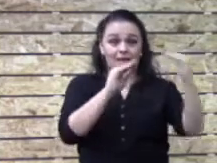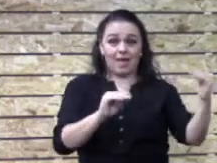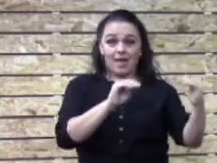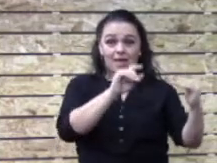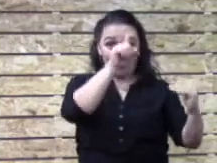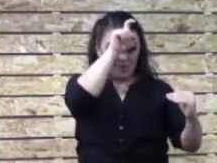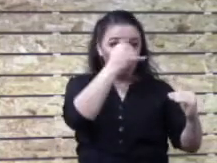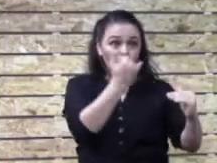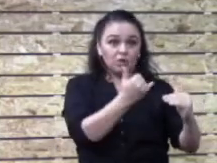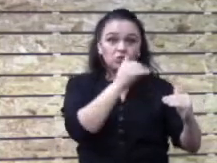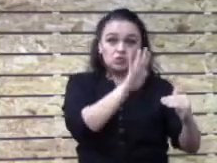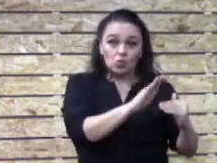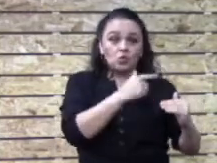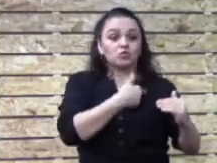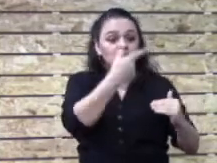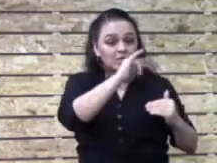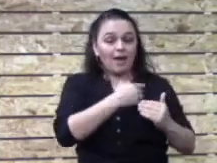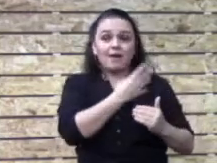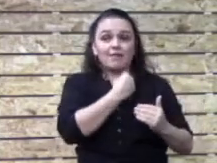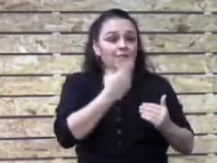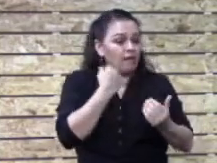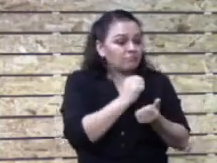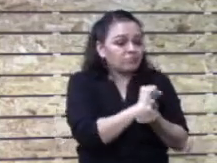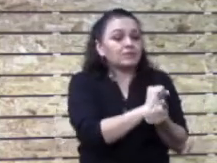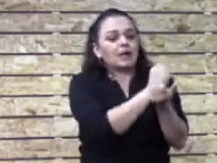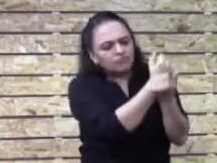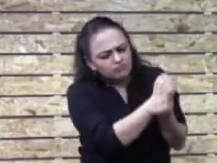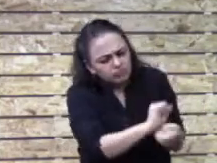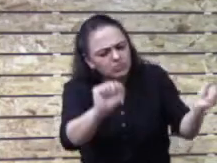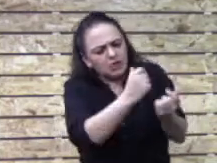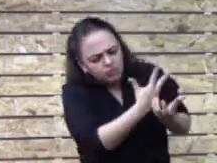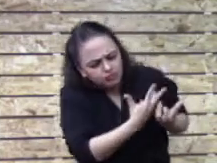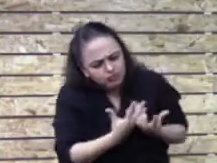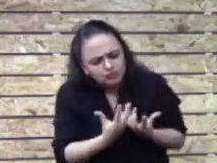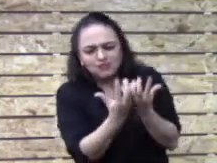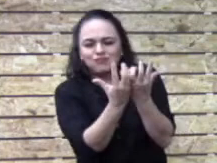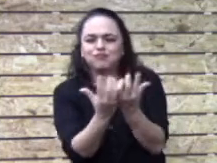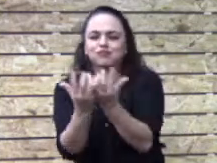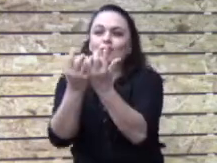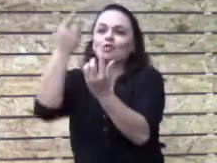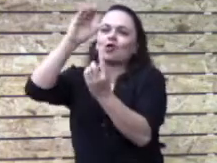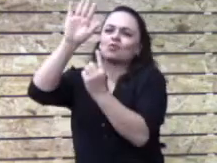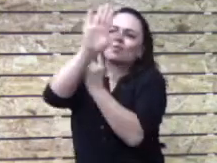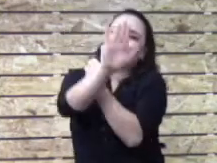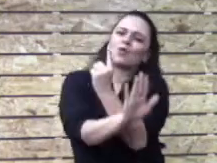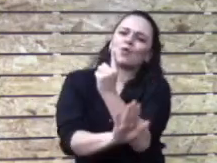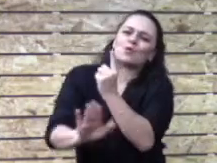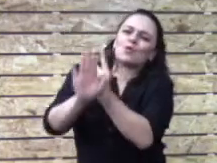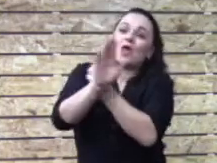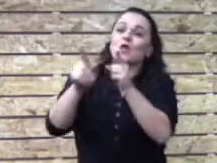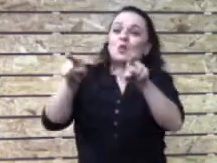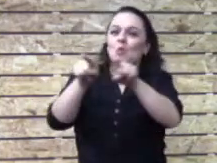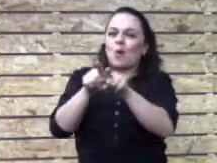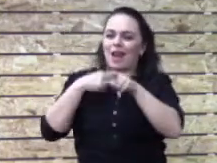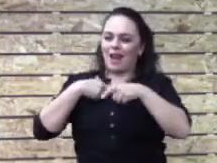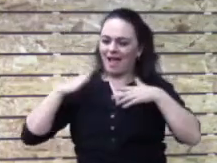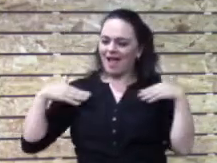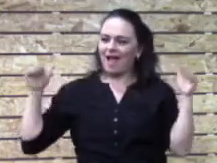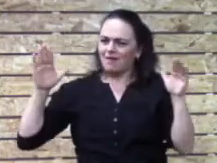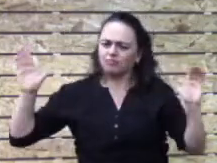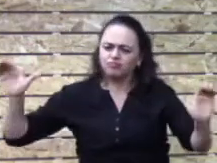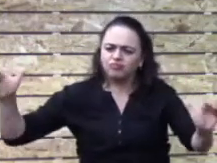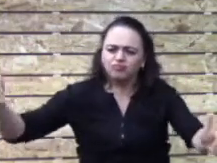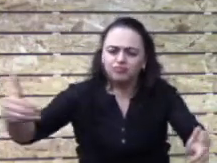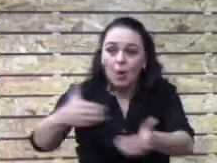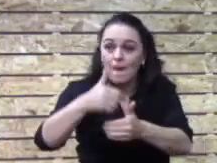como un águila, que los protege cubriéndolas con las alas, nos dicen los investigadores de la vida de las águilas, que podríamos llamarlos